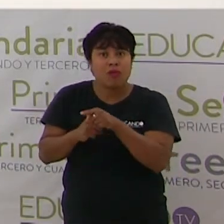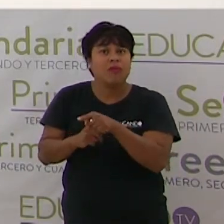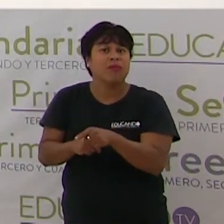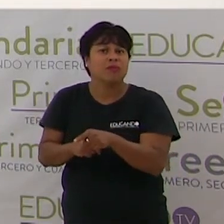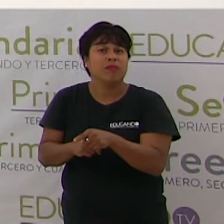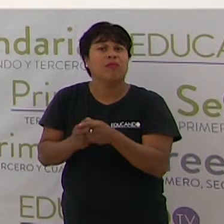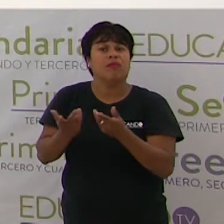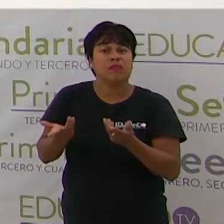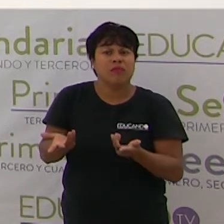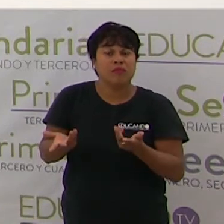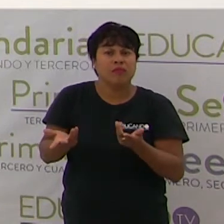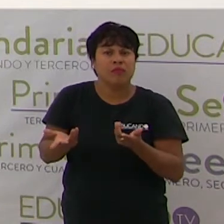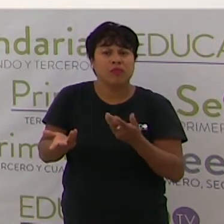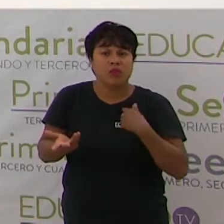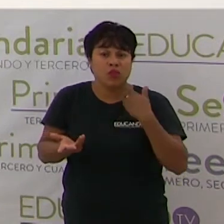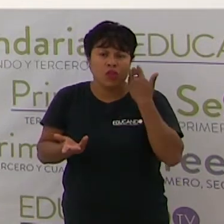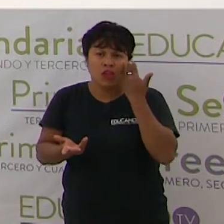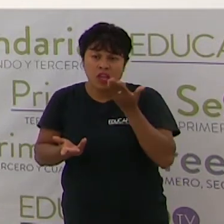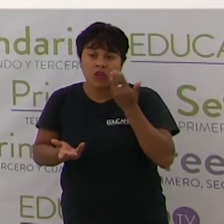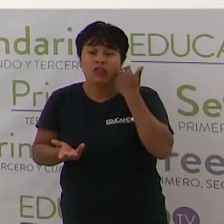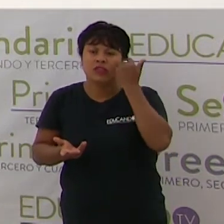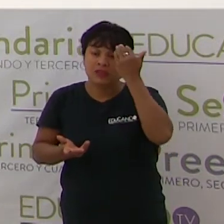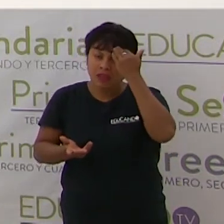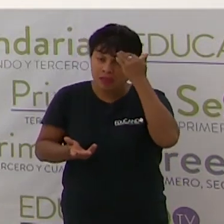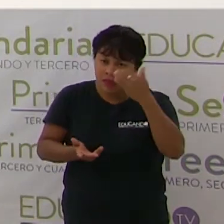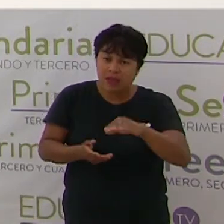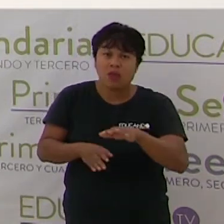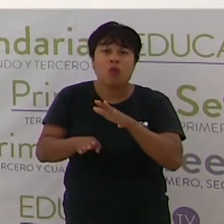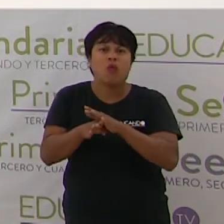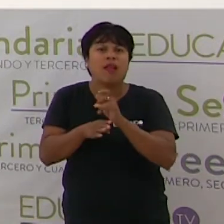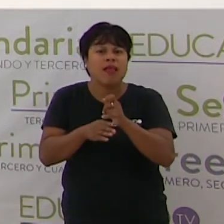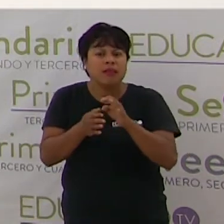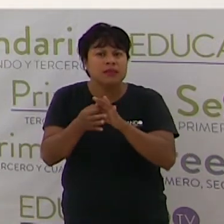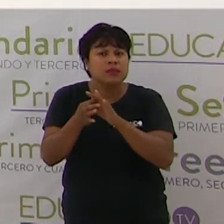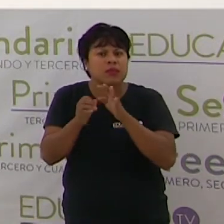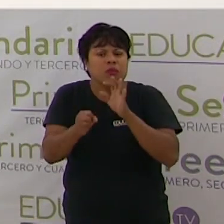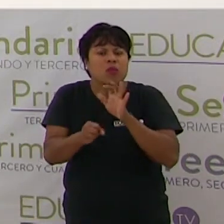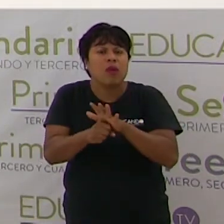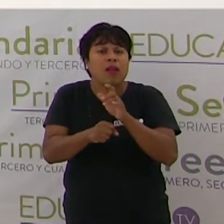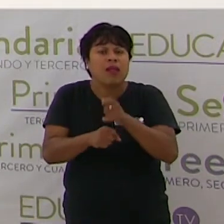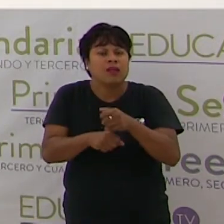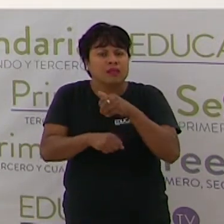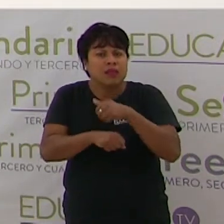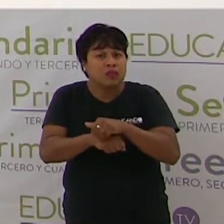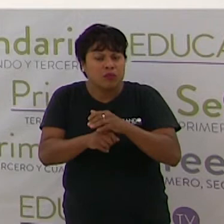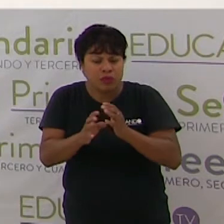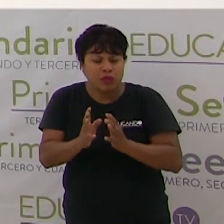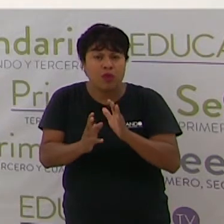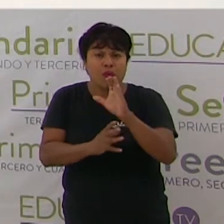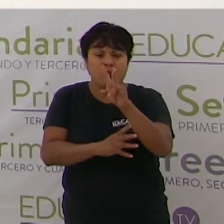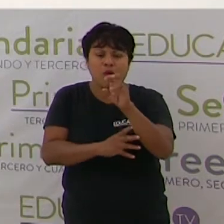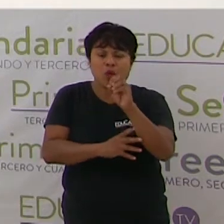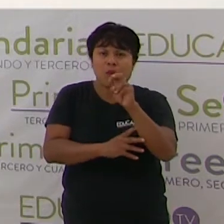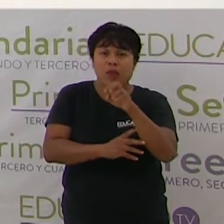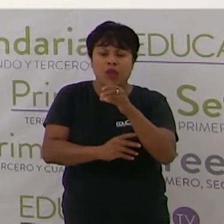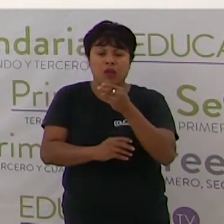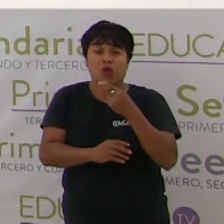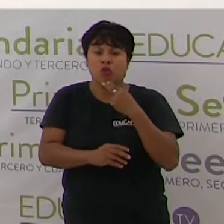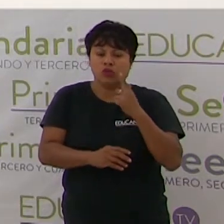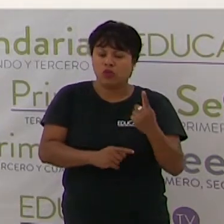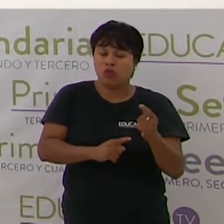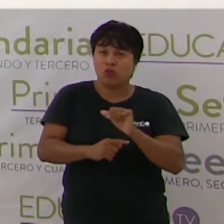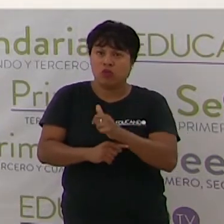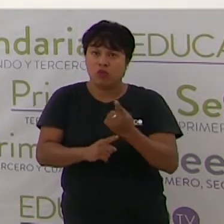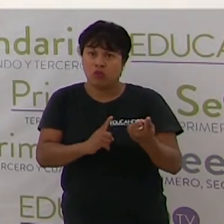saber, lo que queremos saber es cuál es la relación, cuál es la cantidad de volumen que ocupa una y otra.